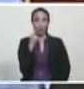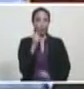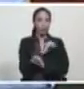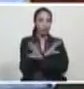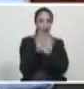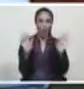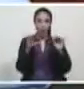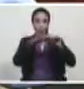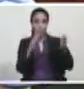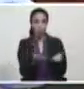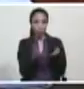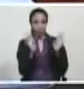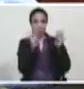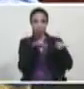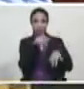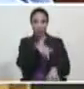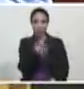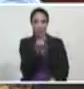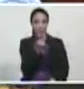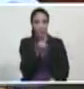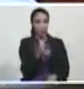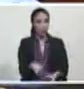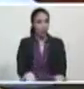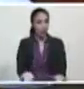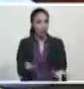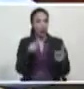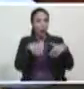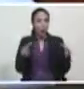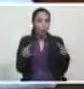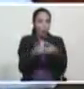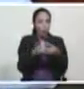y el mundo que estamos desmembrando a un grupo